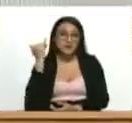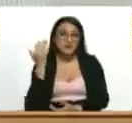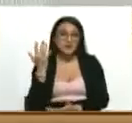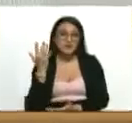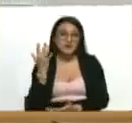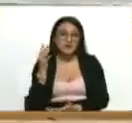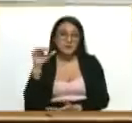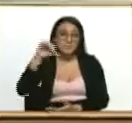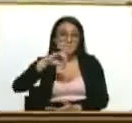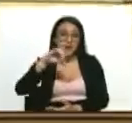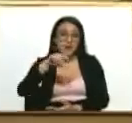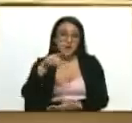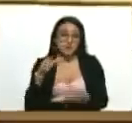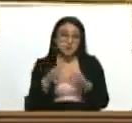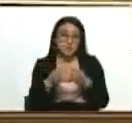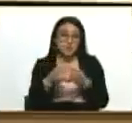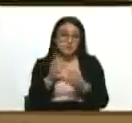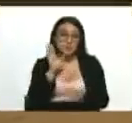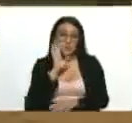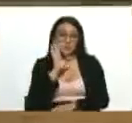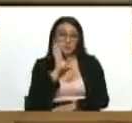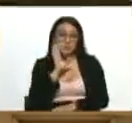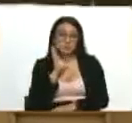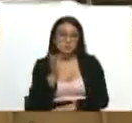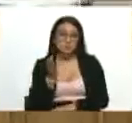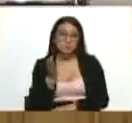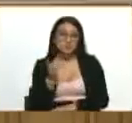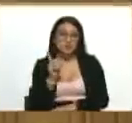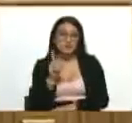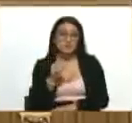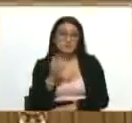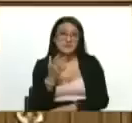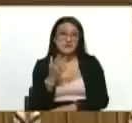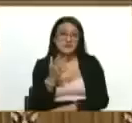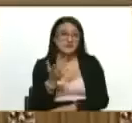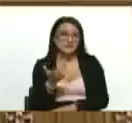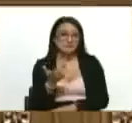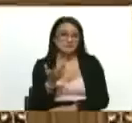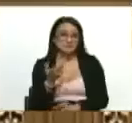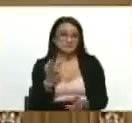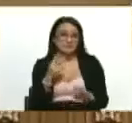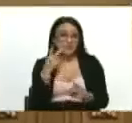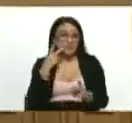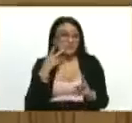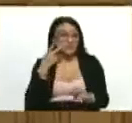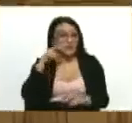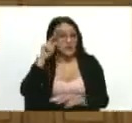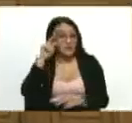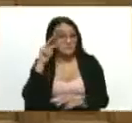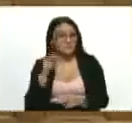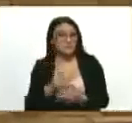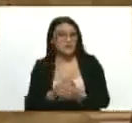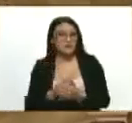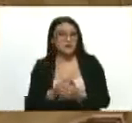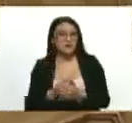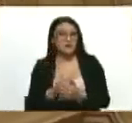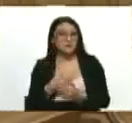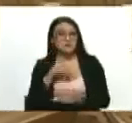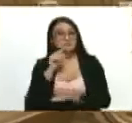tan malos conspiradores, pero además por ser demasiado mañosos, yo le comentaba a un